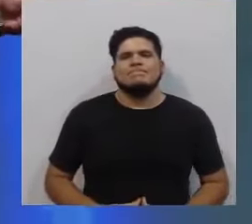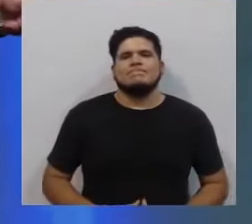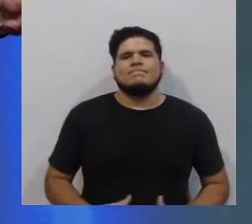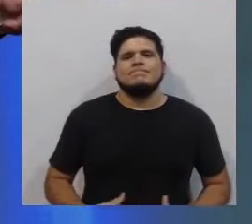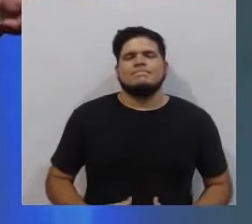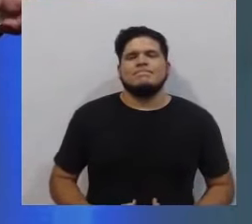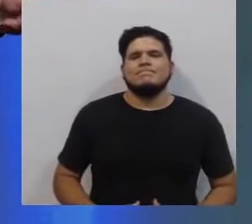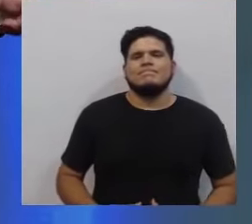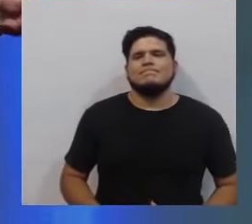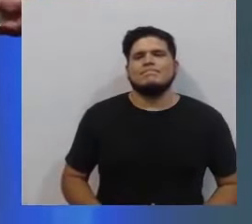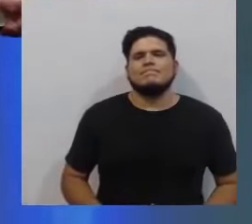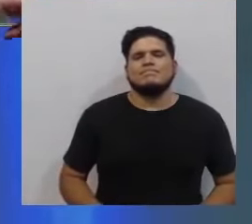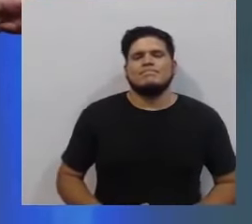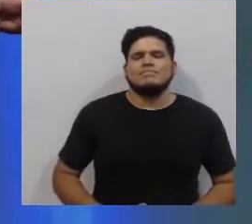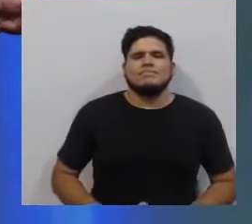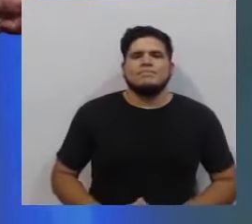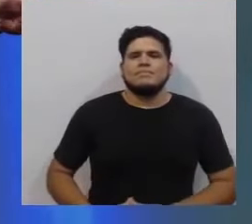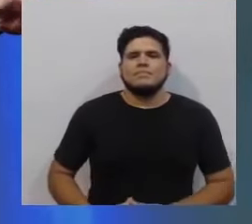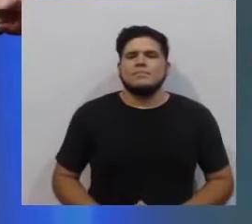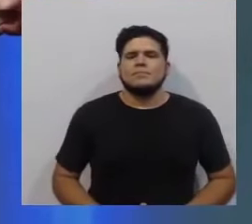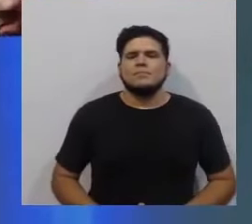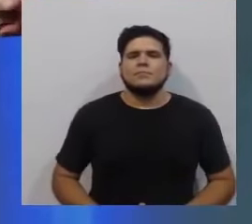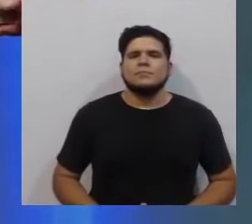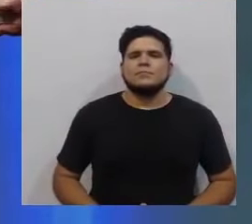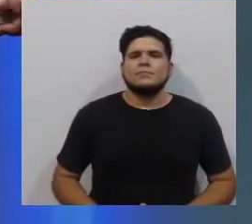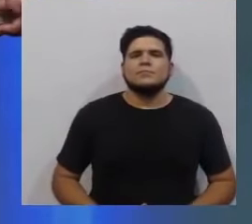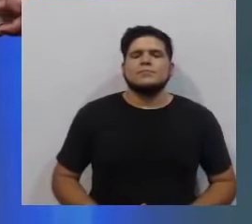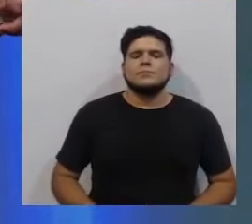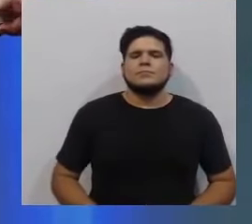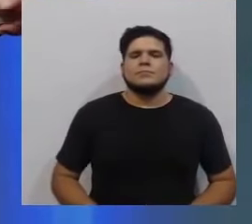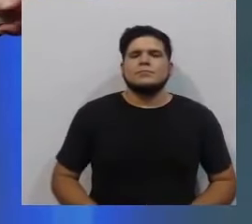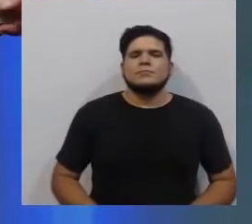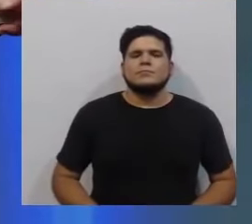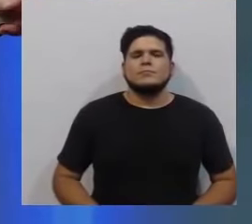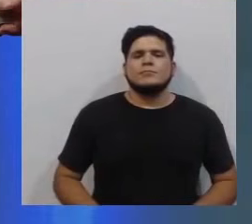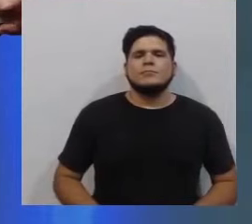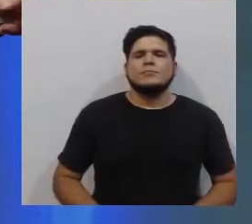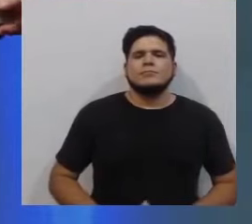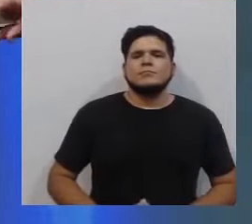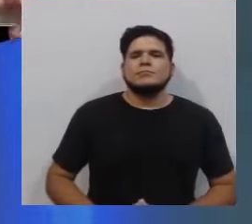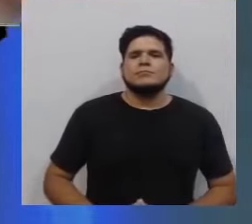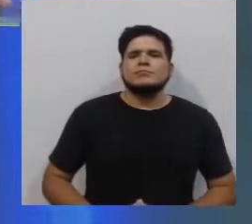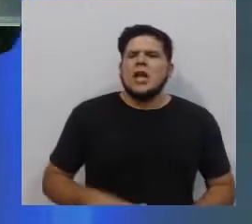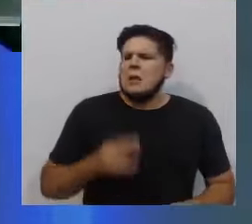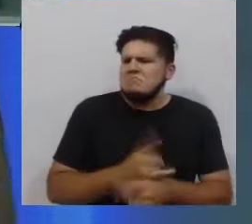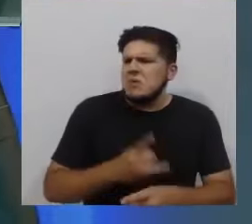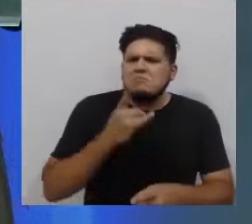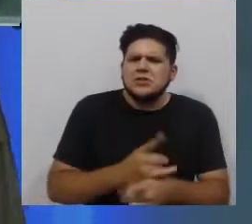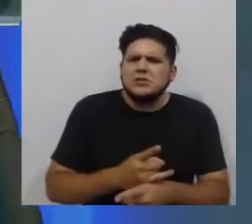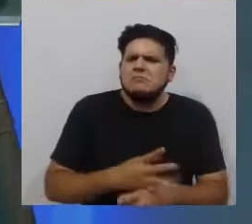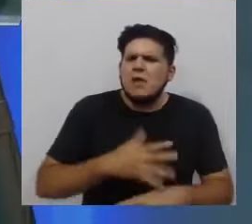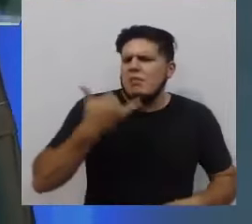quedar siempre en el mismo lugar diga no yo digo